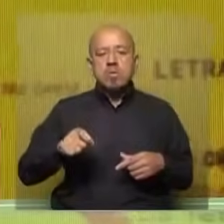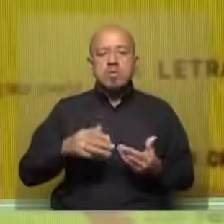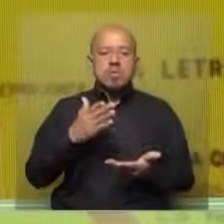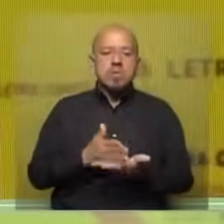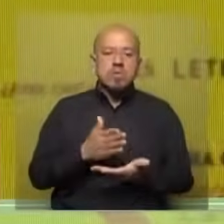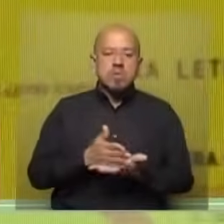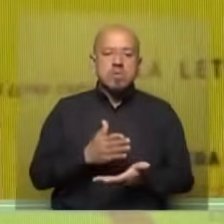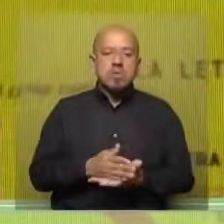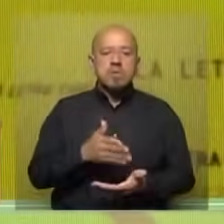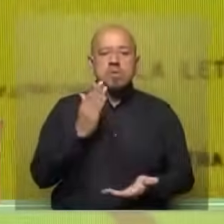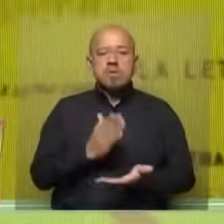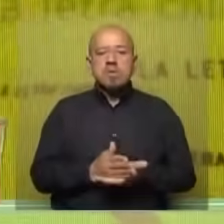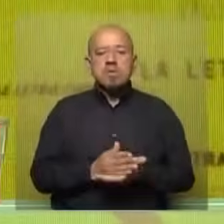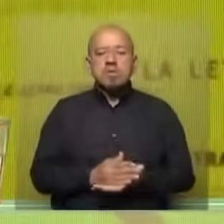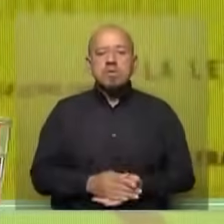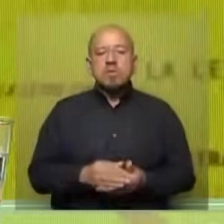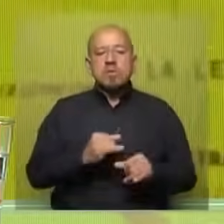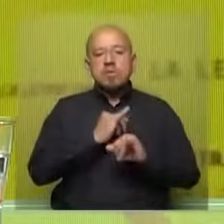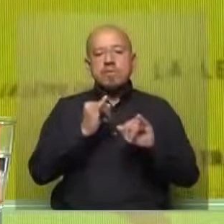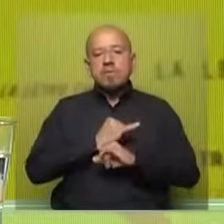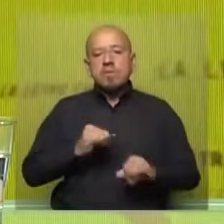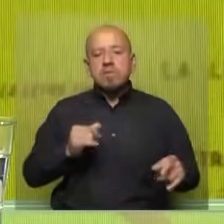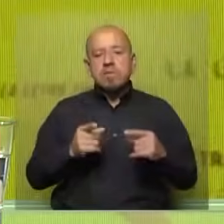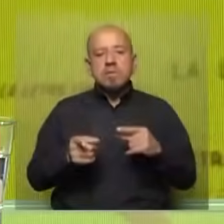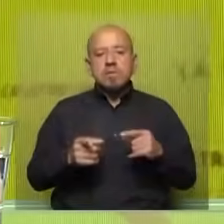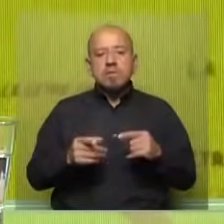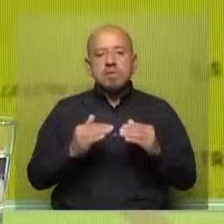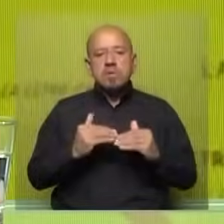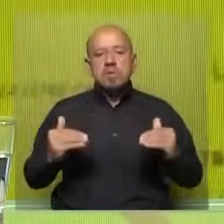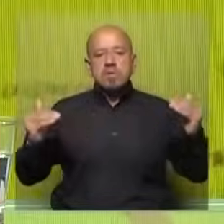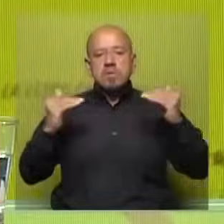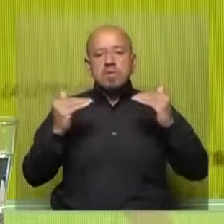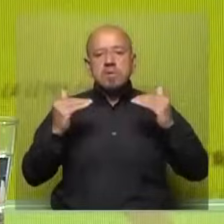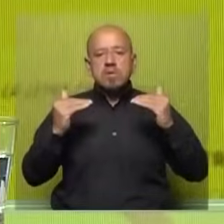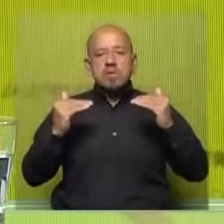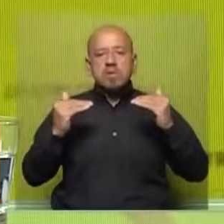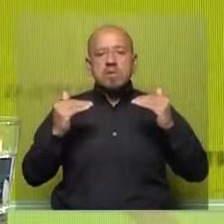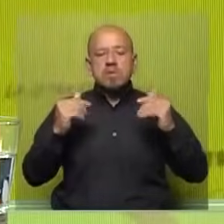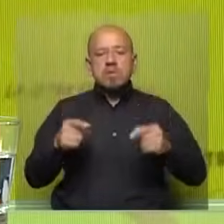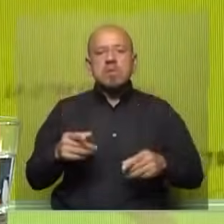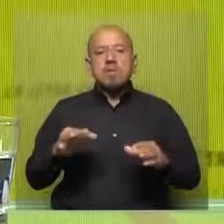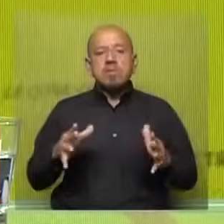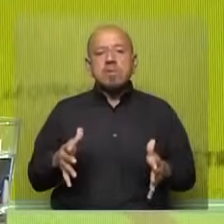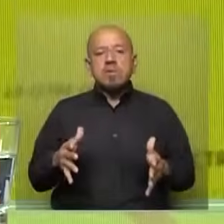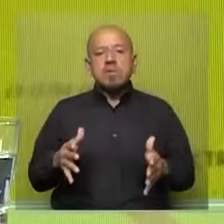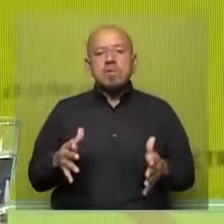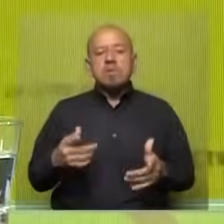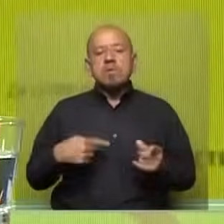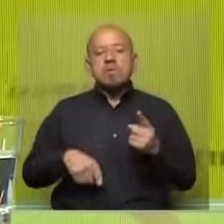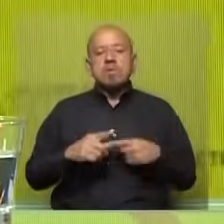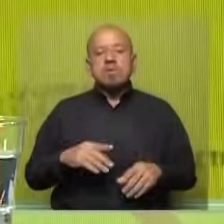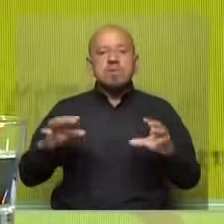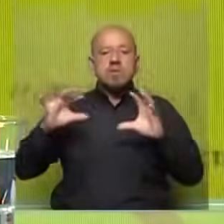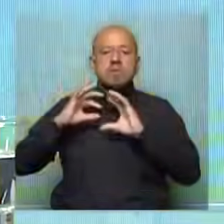solidaridad, derecho a la felicidad, equidad, están en el programa. Y para mí me parece que en el mundo